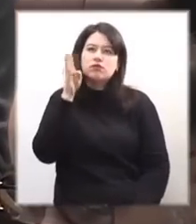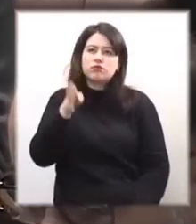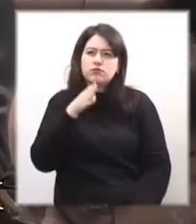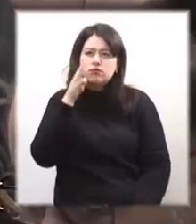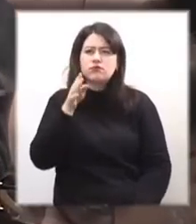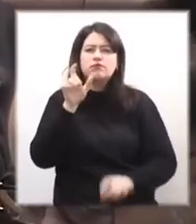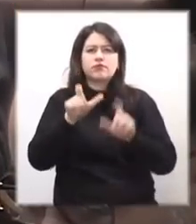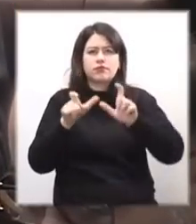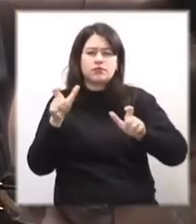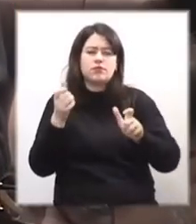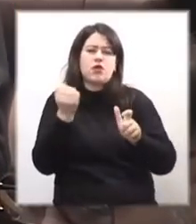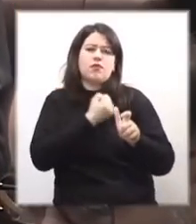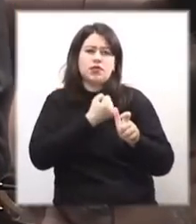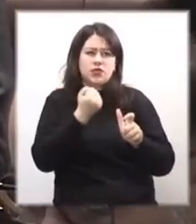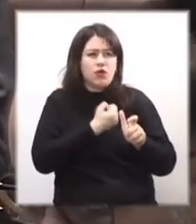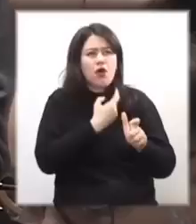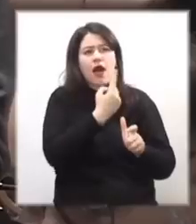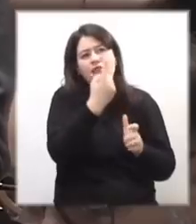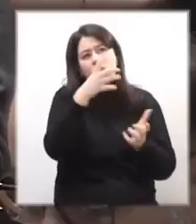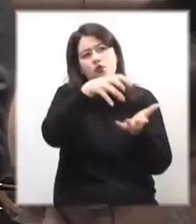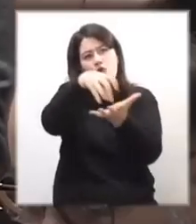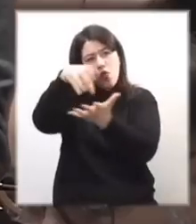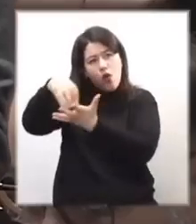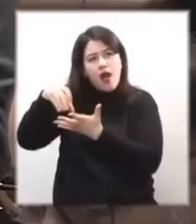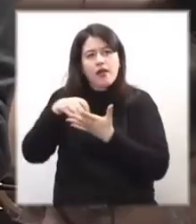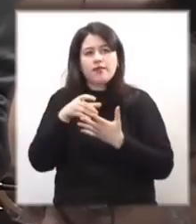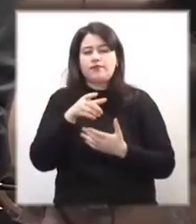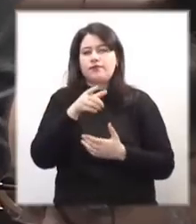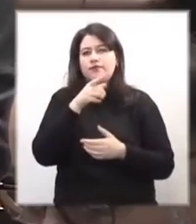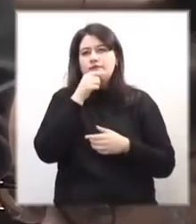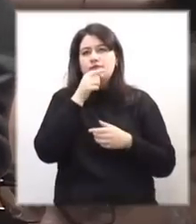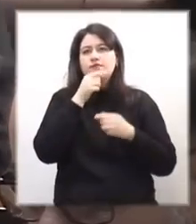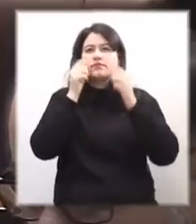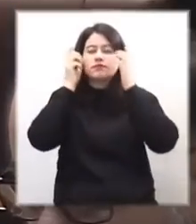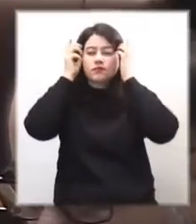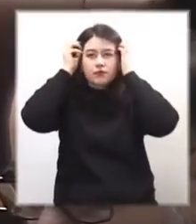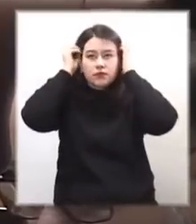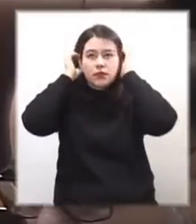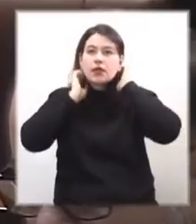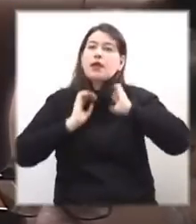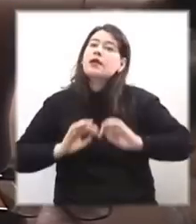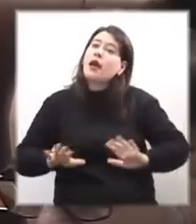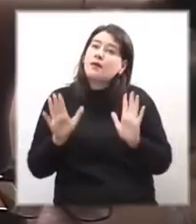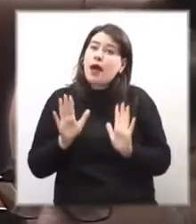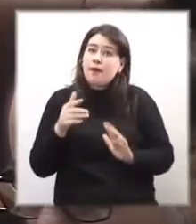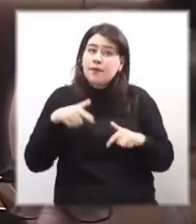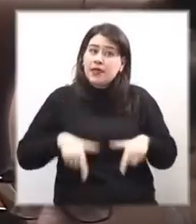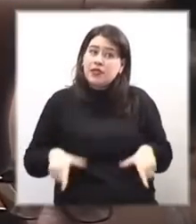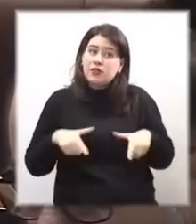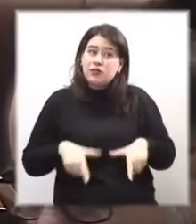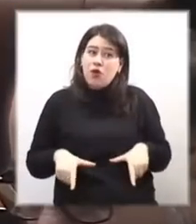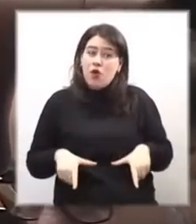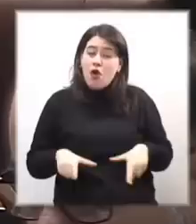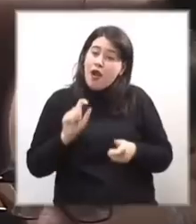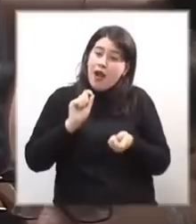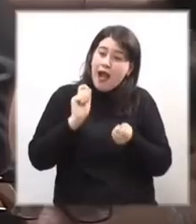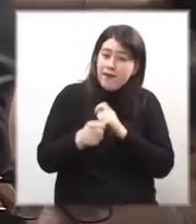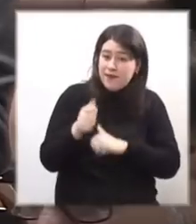relativa de los homicidios en cada una de estas seccionales. ¿No será, ministro, que hay que cambiar otra cosa en vez de los jefes de